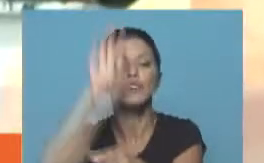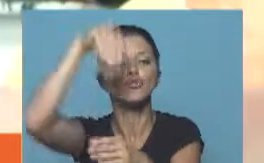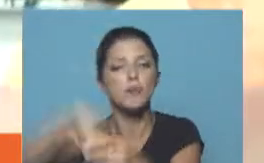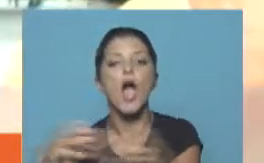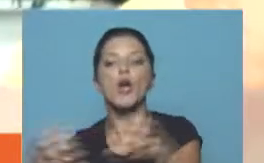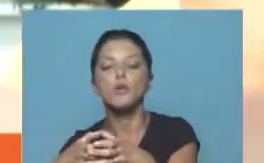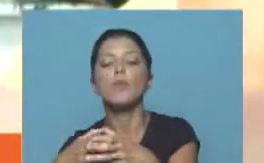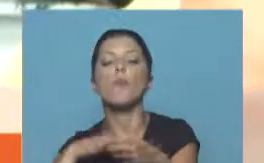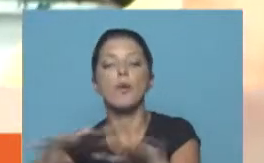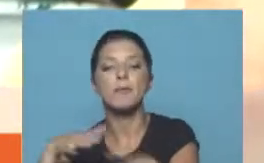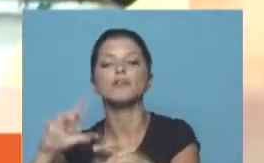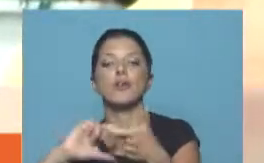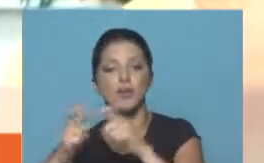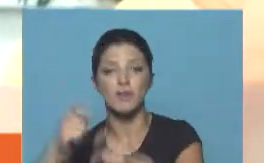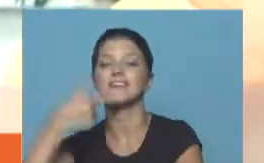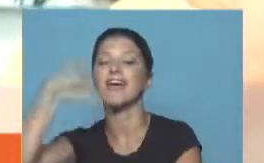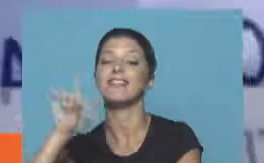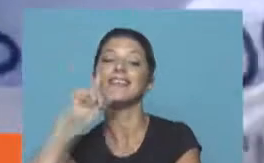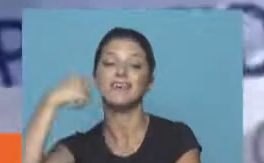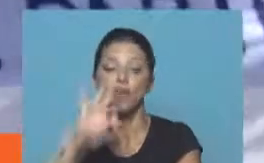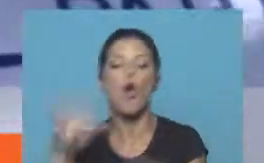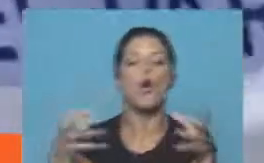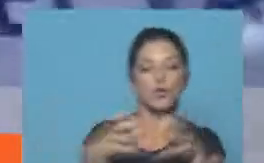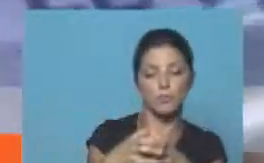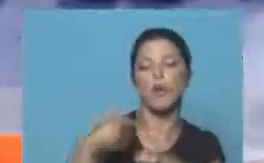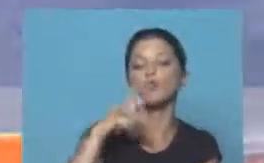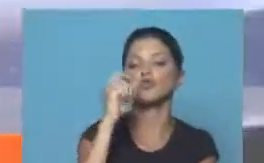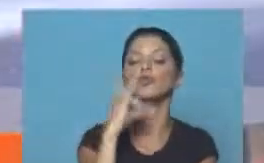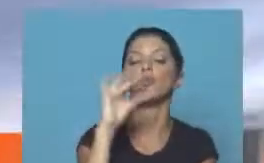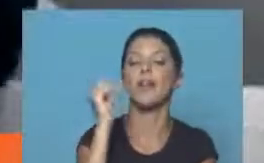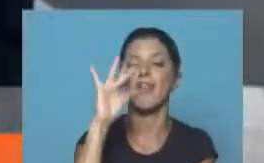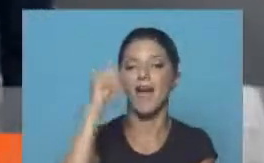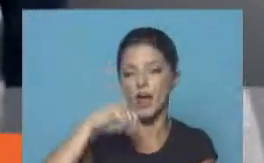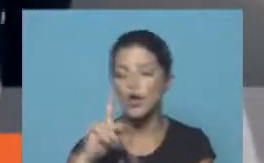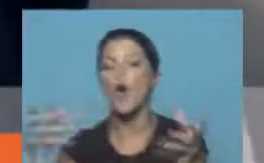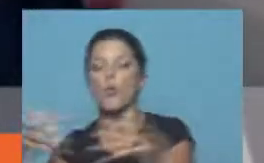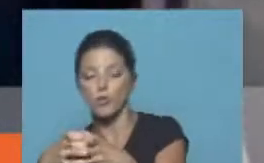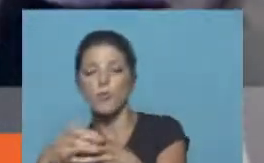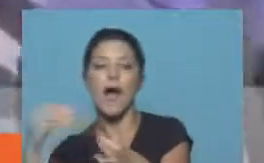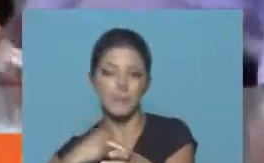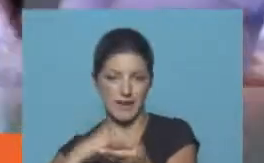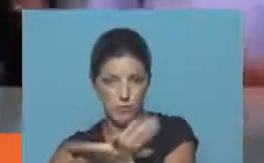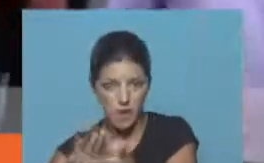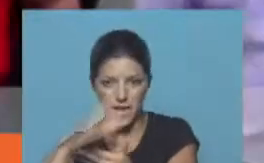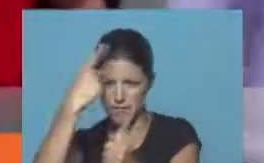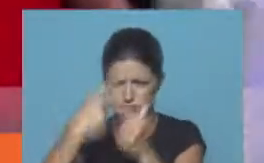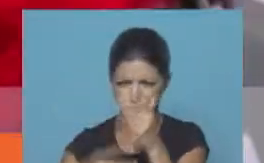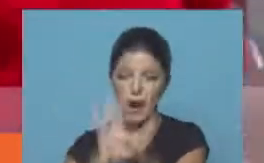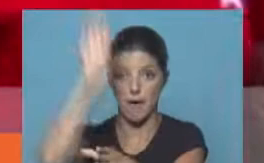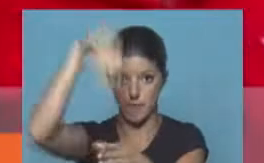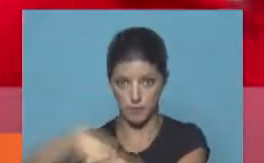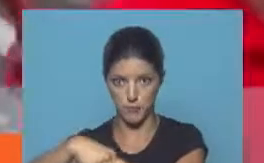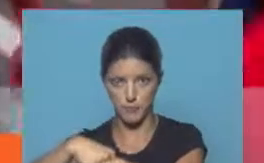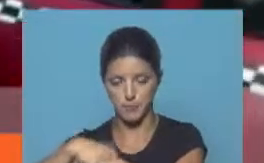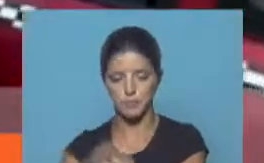Renovador Sandinista, el Partido Acción Ciudadana, Partido Nueva Alianza Cristiana y disidentes del Partido Liberal